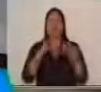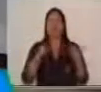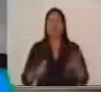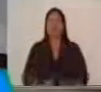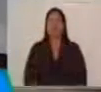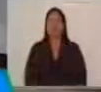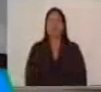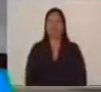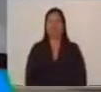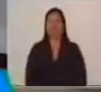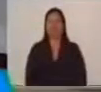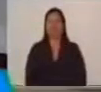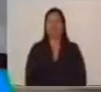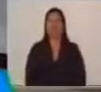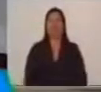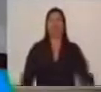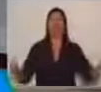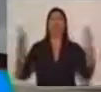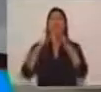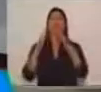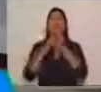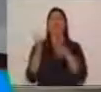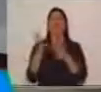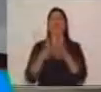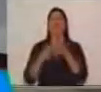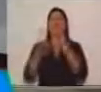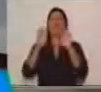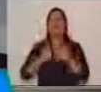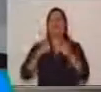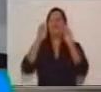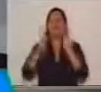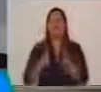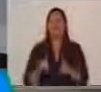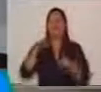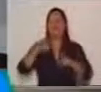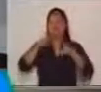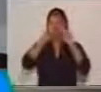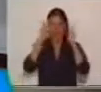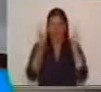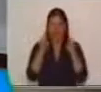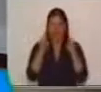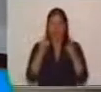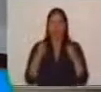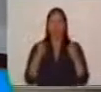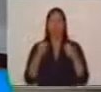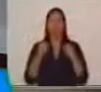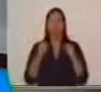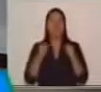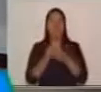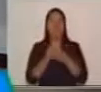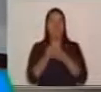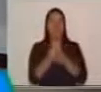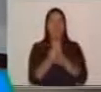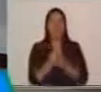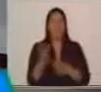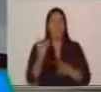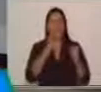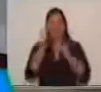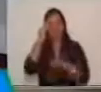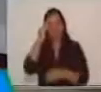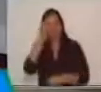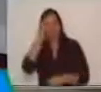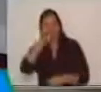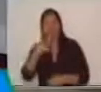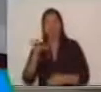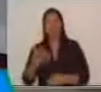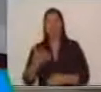alguna persona con discapacidad, este tema les ayudará a ejercitar habilidades y destrezas como la habilidad